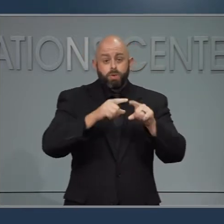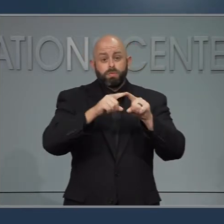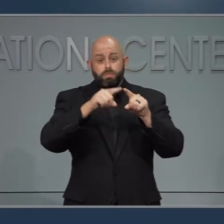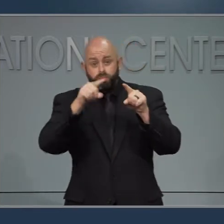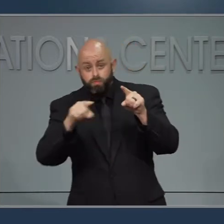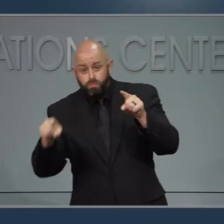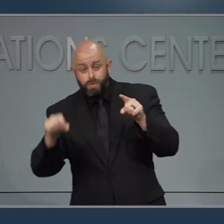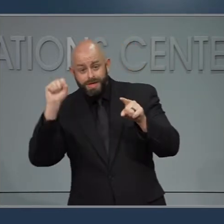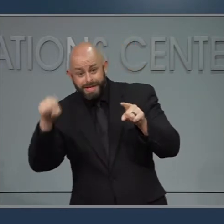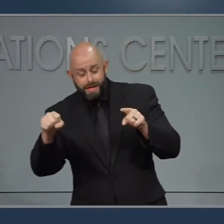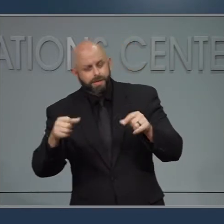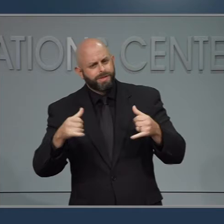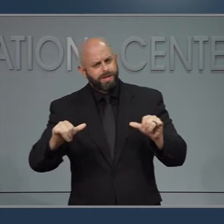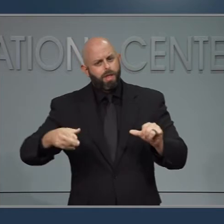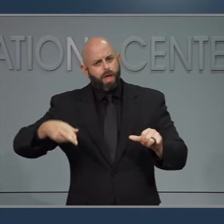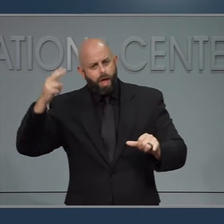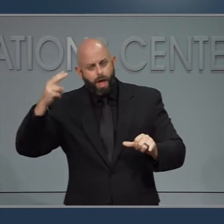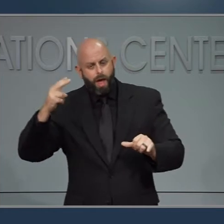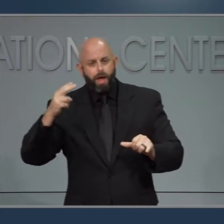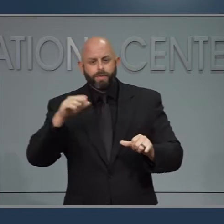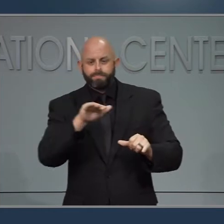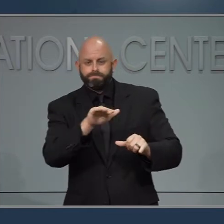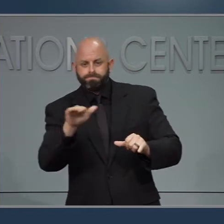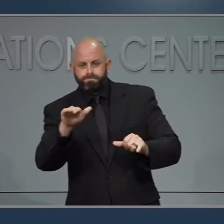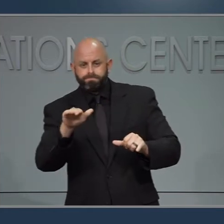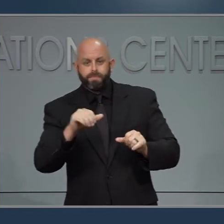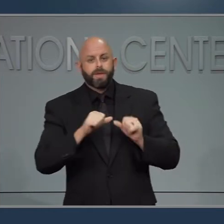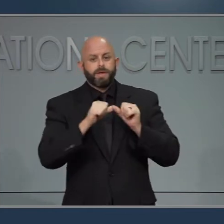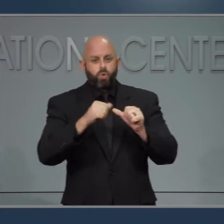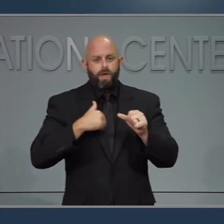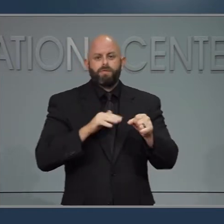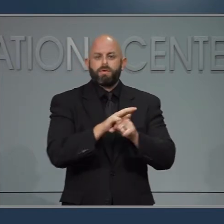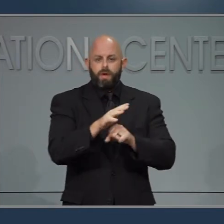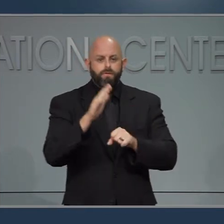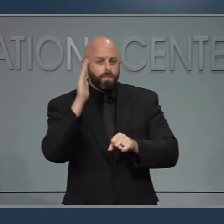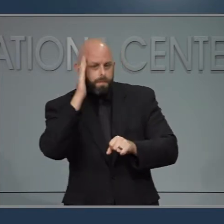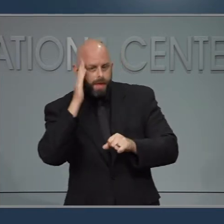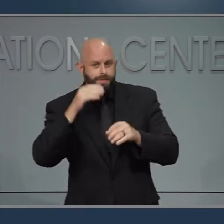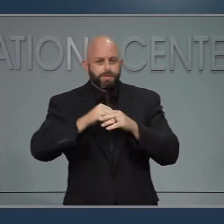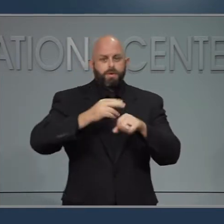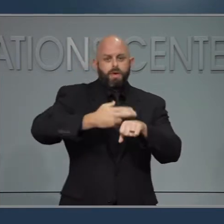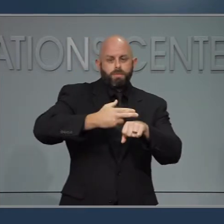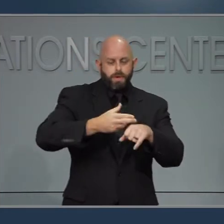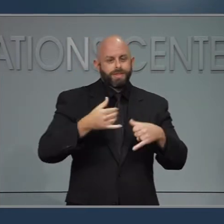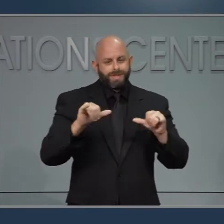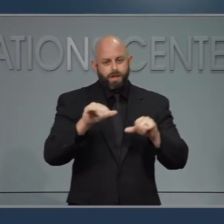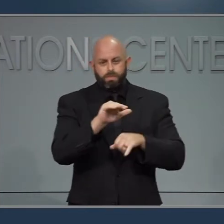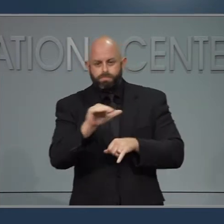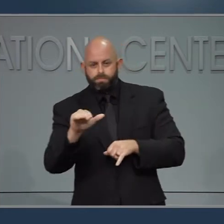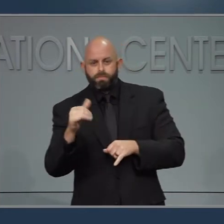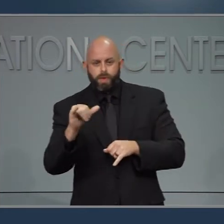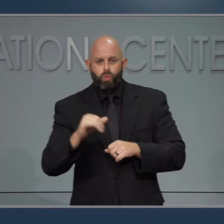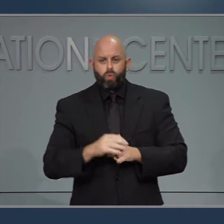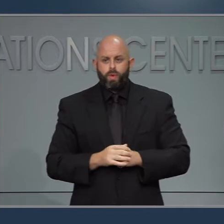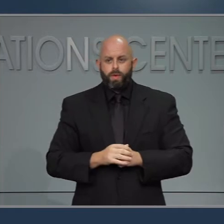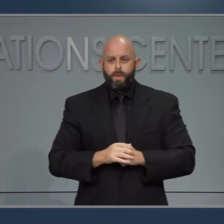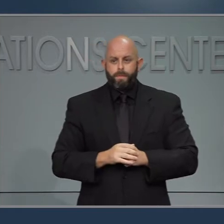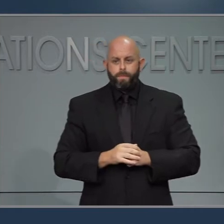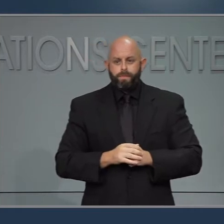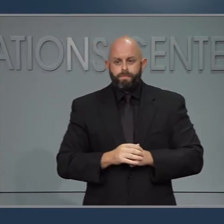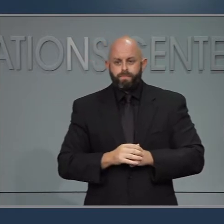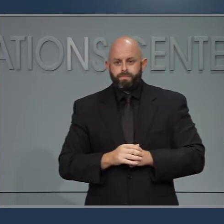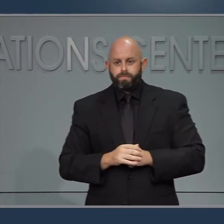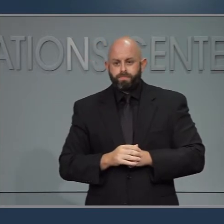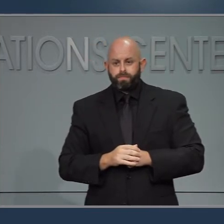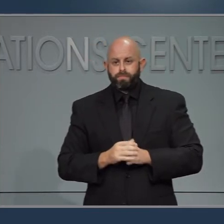y la trayectoria de hospitalizaciones está bajando, sigue elevada y nos gustaría seguir con la capacidad de